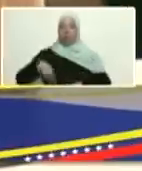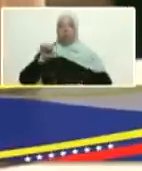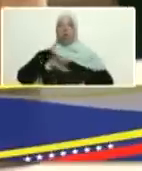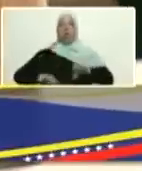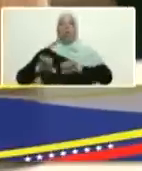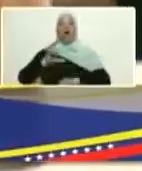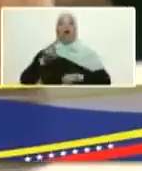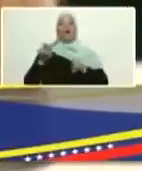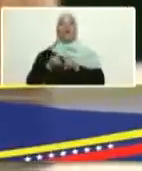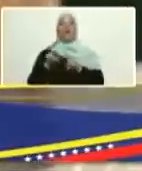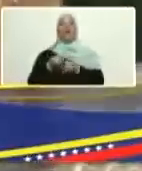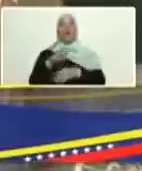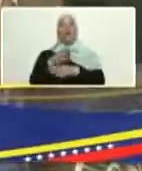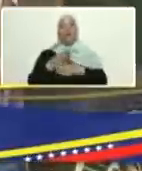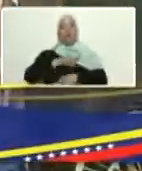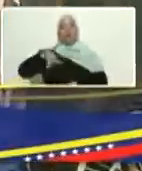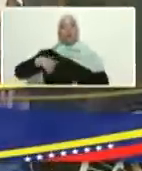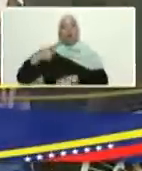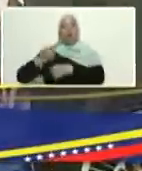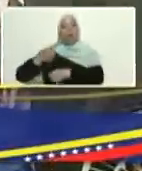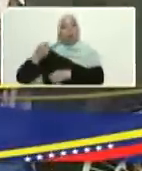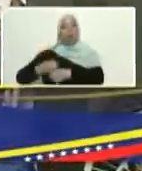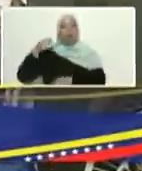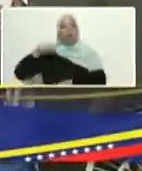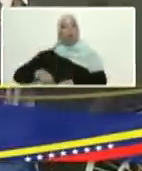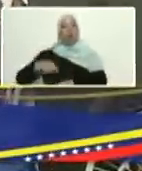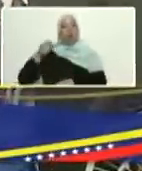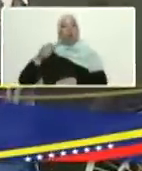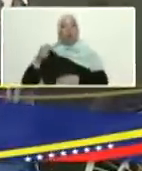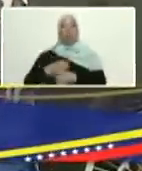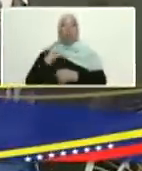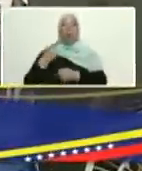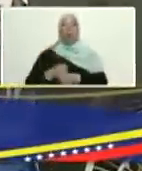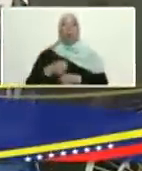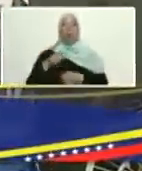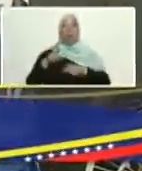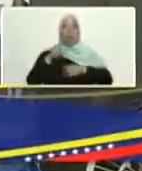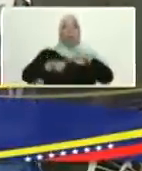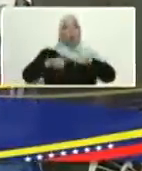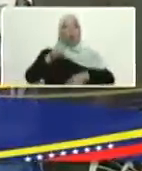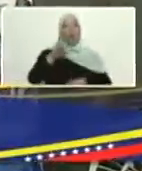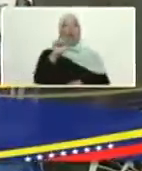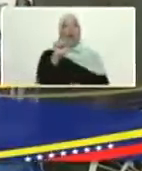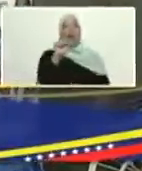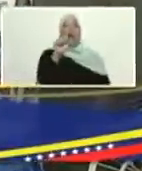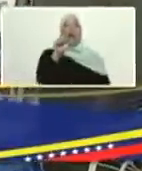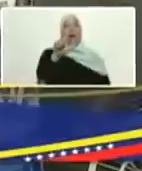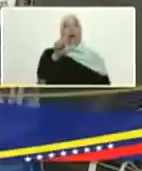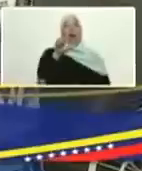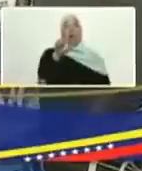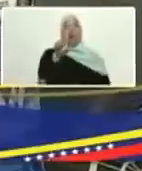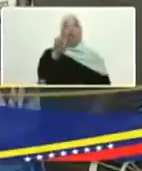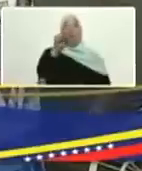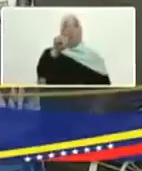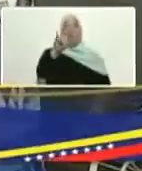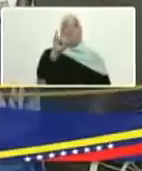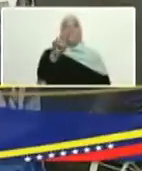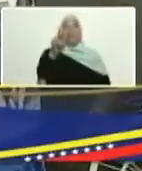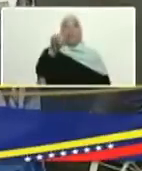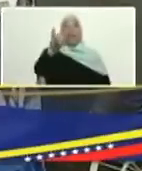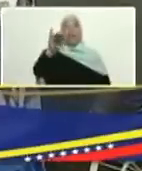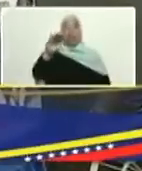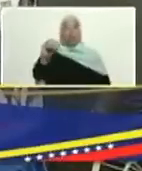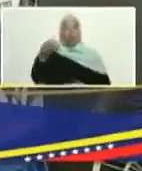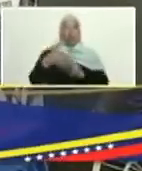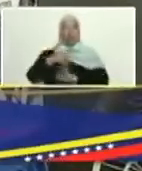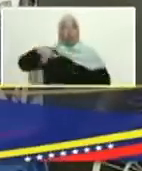y eso es un logro de nosotros, los trabajadores, comprometidos para seguir apalancando el aparato productivo de nuestra nación, porque sabemos